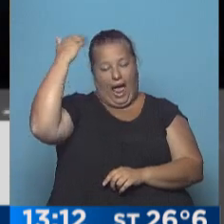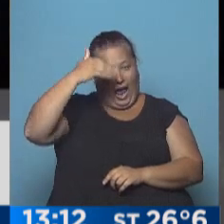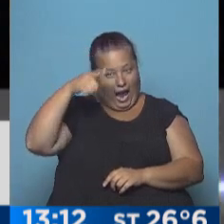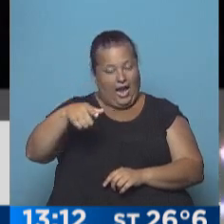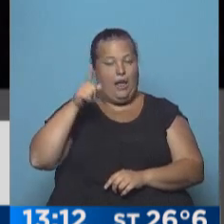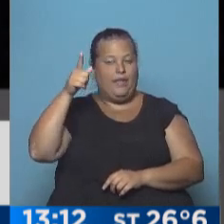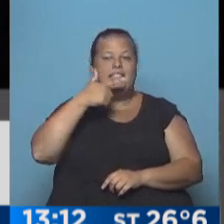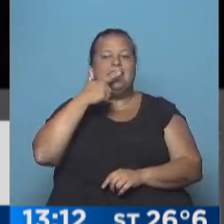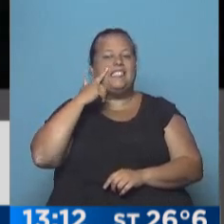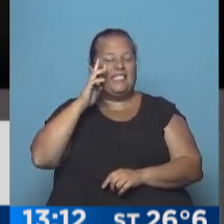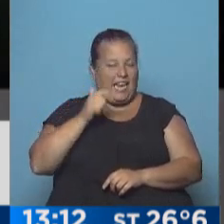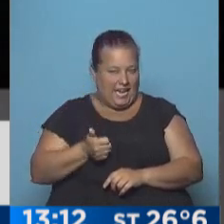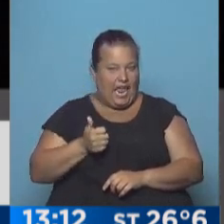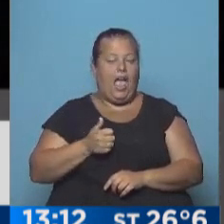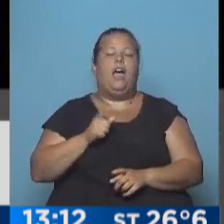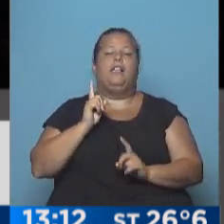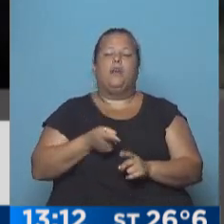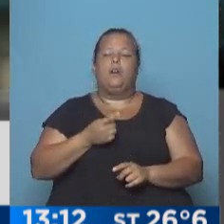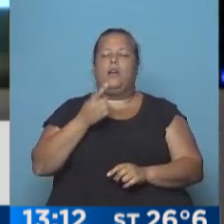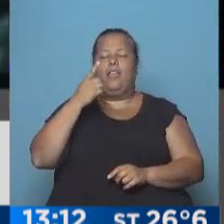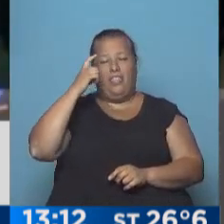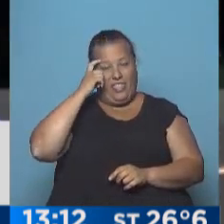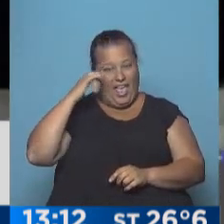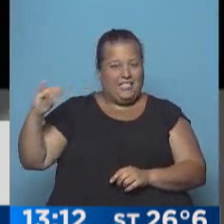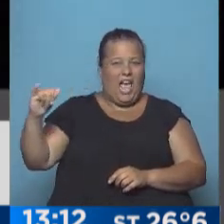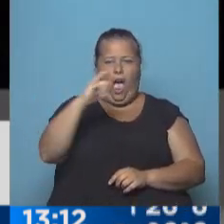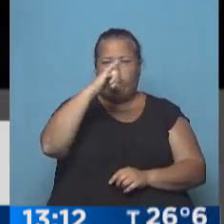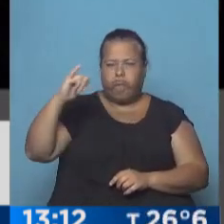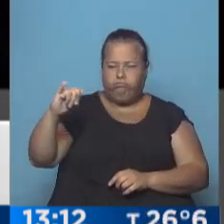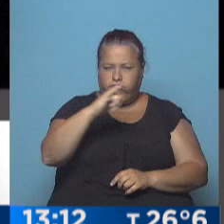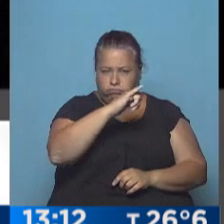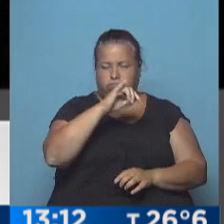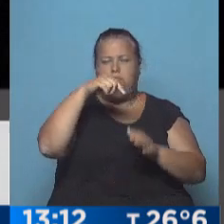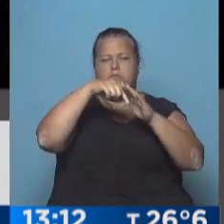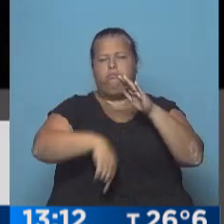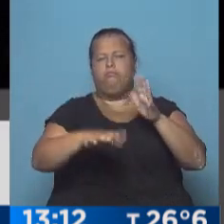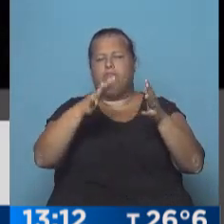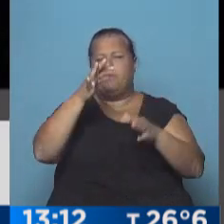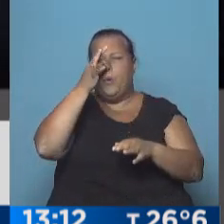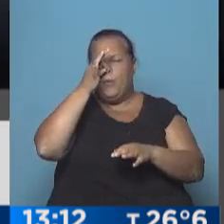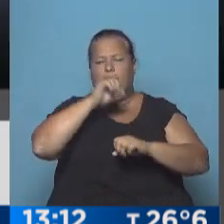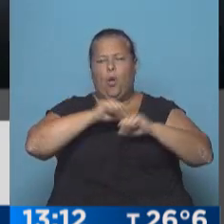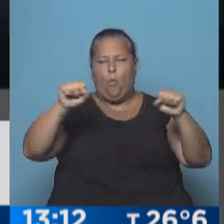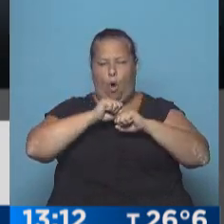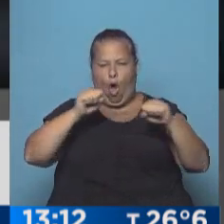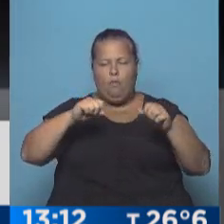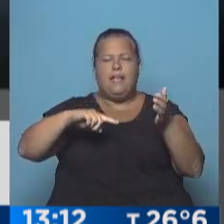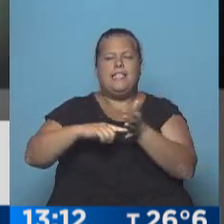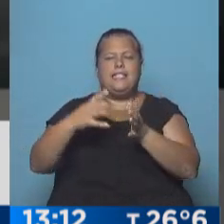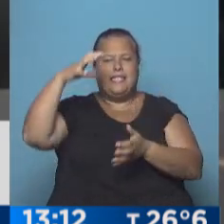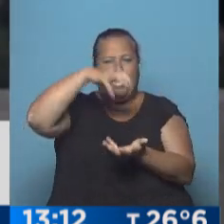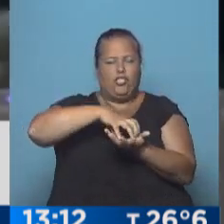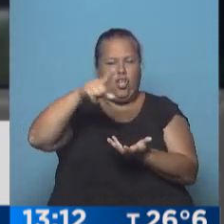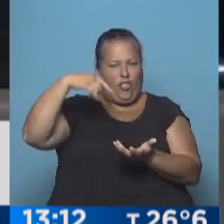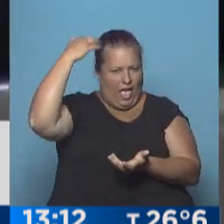en Siria. En la operación intervinieron una decena de aviones que arrojaron al menos una veintena de bombas sobre el centro de mando del